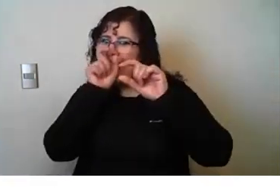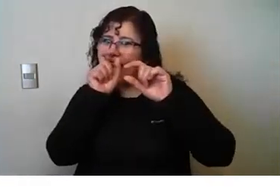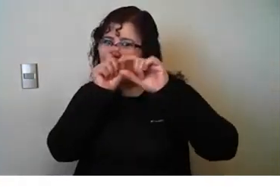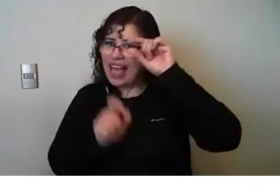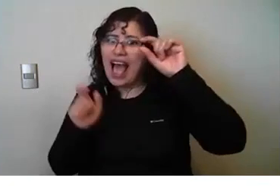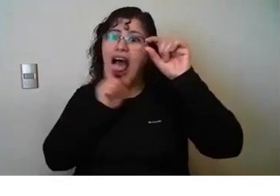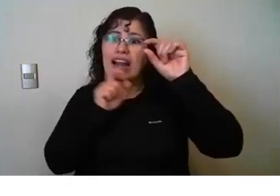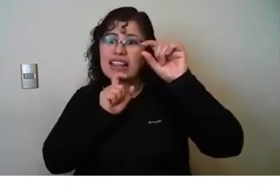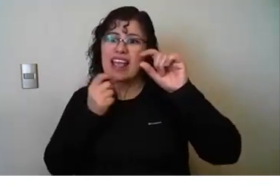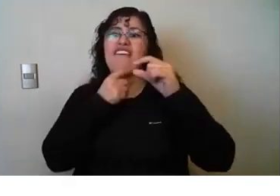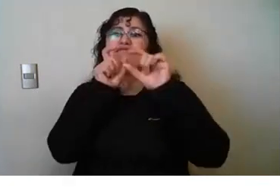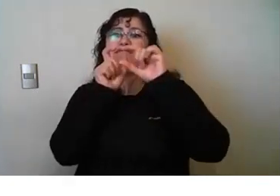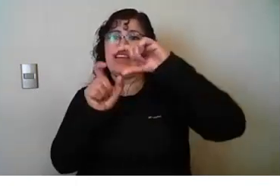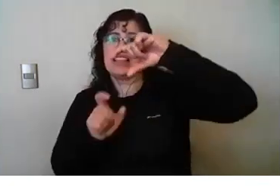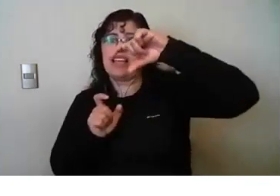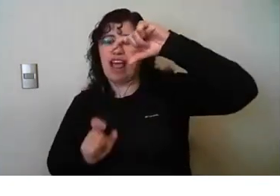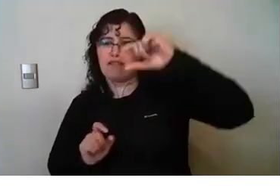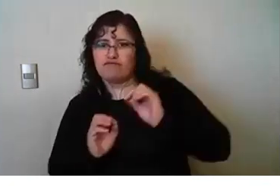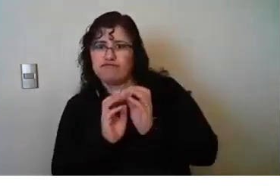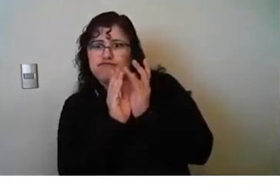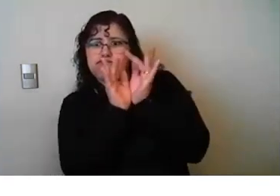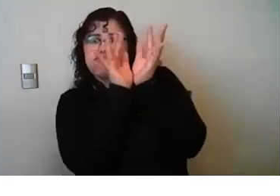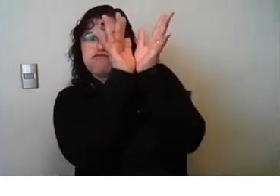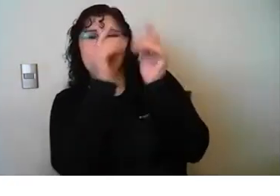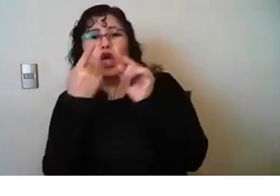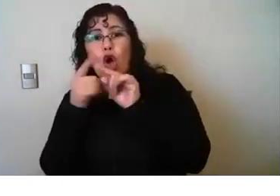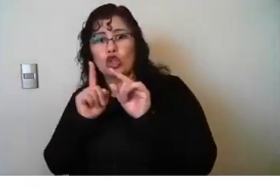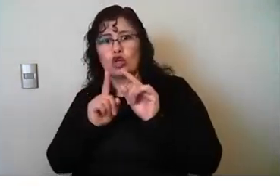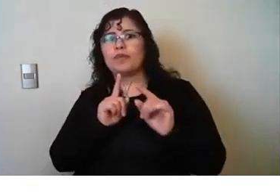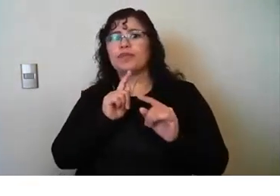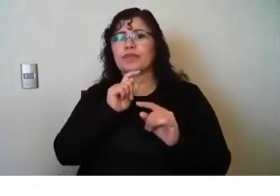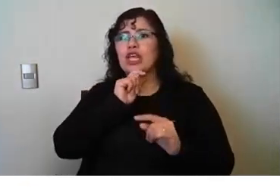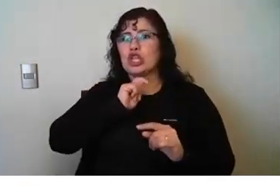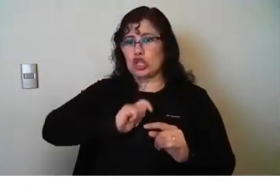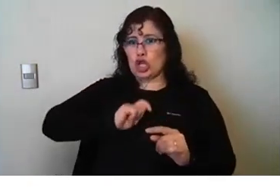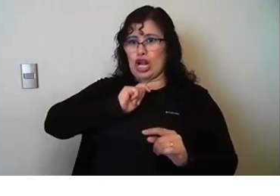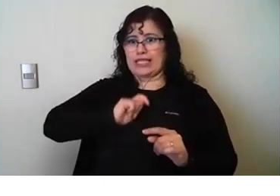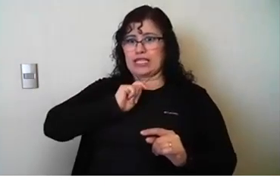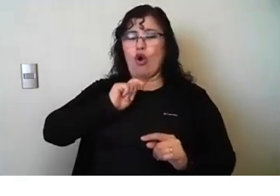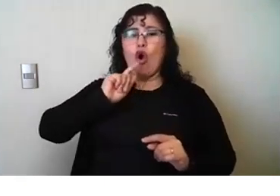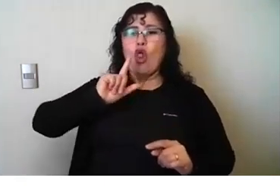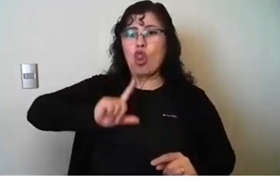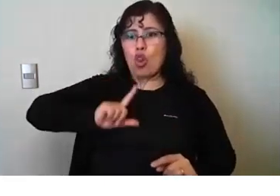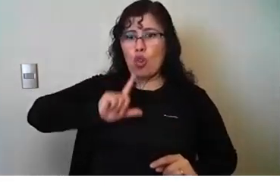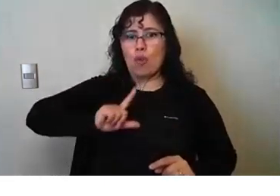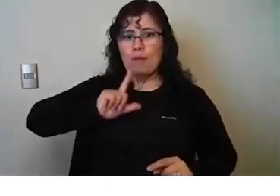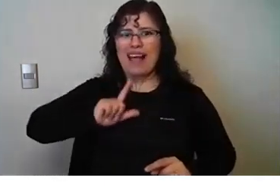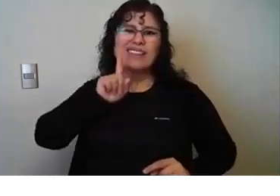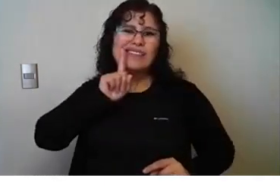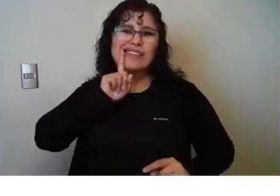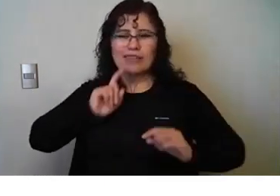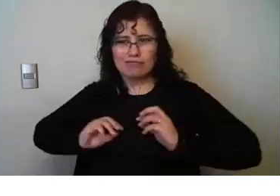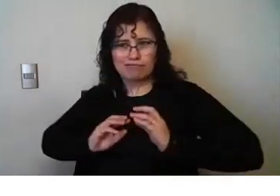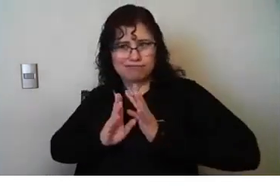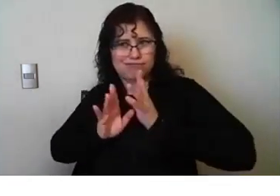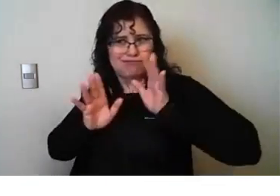vertebral. Y el resto, segmentos torácicos y segmentos lumbares, son irrigados por